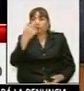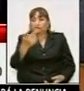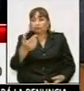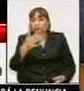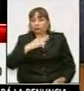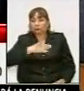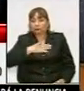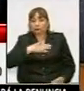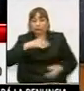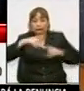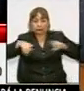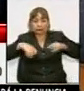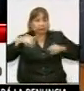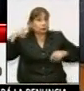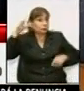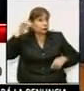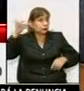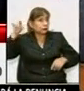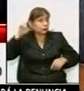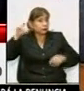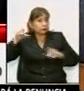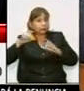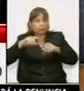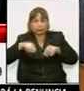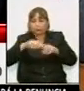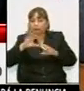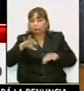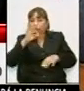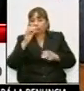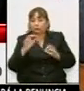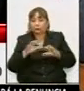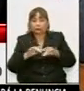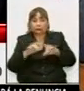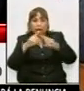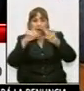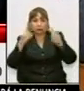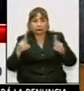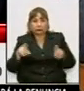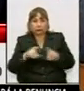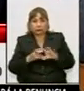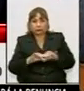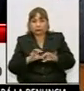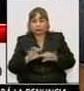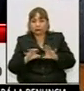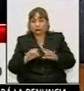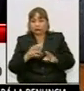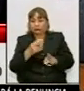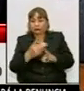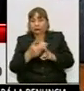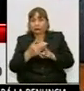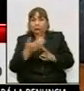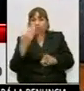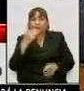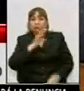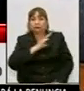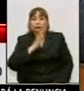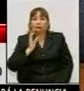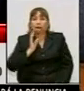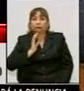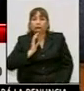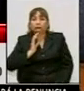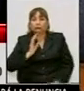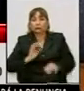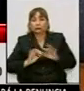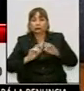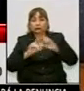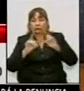han grabado, recién me había enterado porque me llamó el Ministerio Público que habían encontrado en las computadoras. Me acuerdo el nombre de esa época, el Callao, que encontraron las